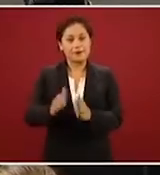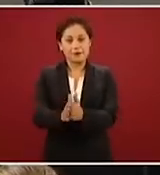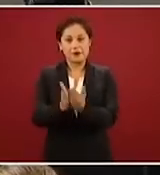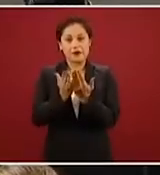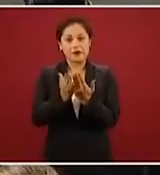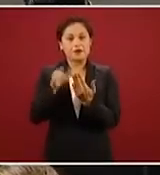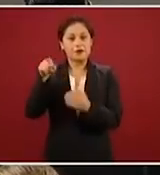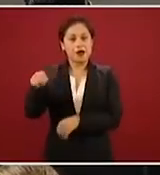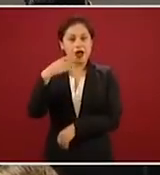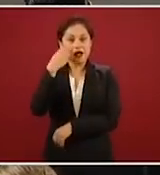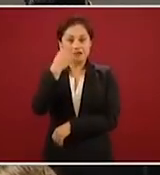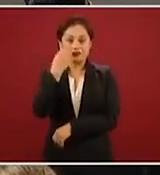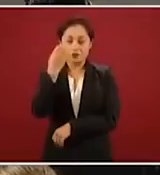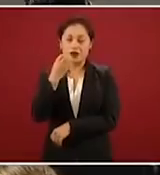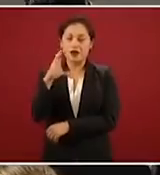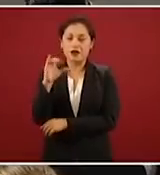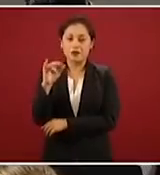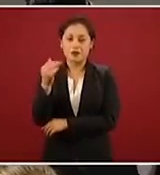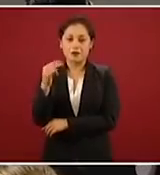Cuauhtémoc.